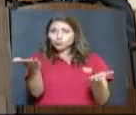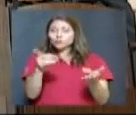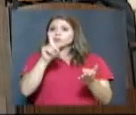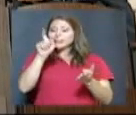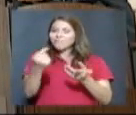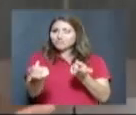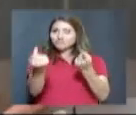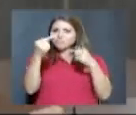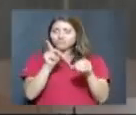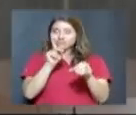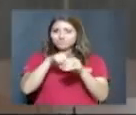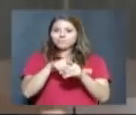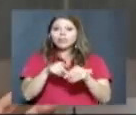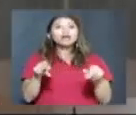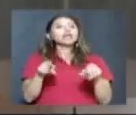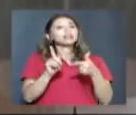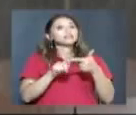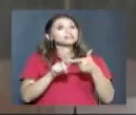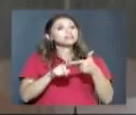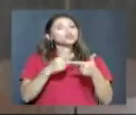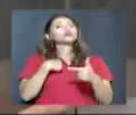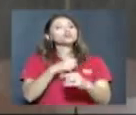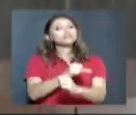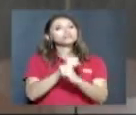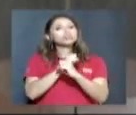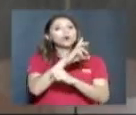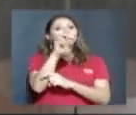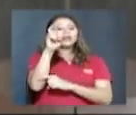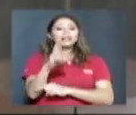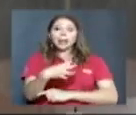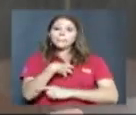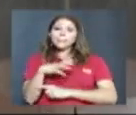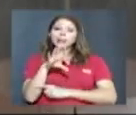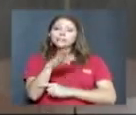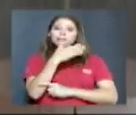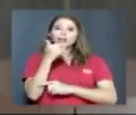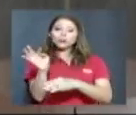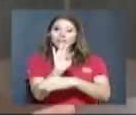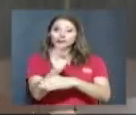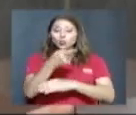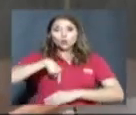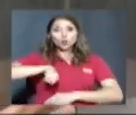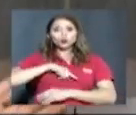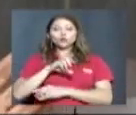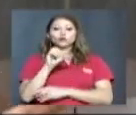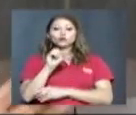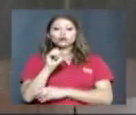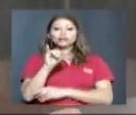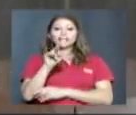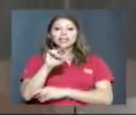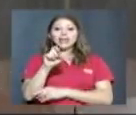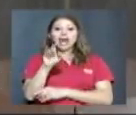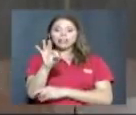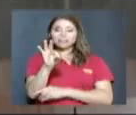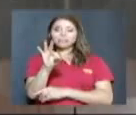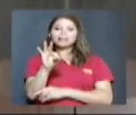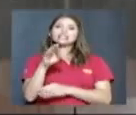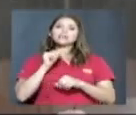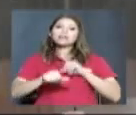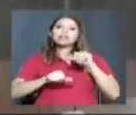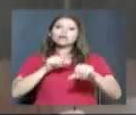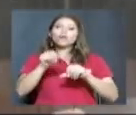lugar, tengo la certeza que Costa Rica merece una mejor televisión. De veras, estamos haciendo un esfuerzo en el CINART, pero Costa Rica merece una mejor televisión.